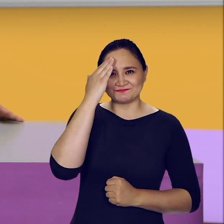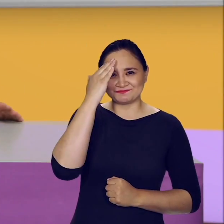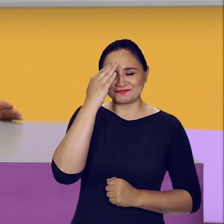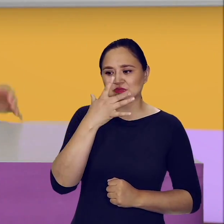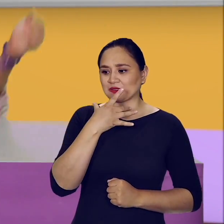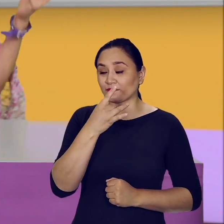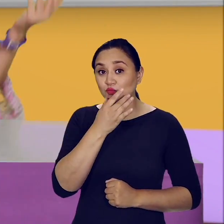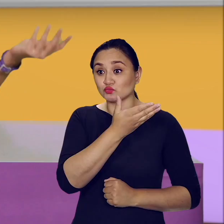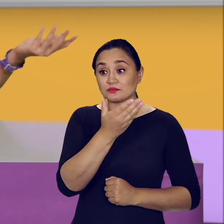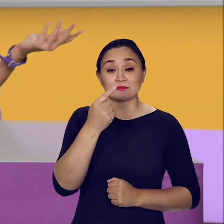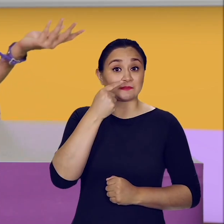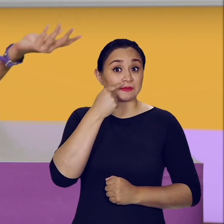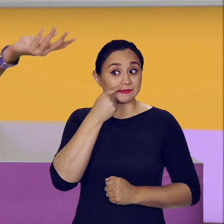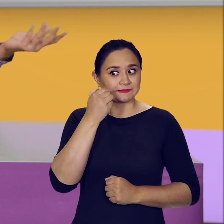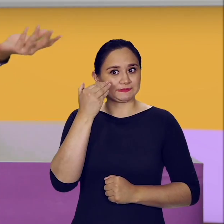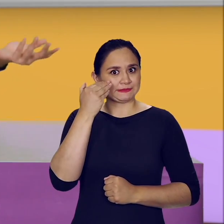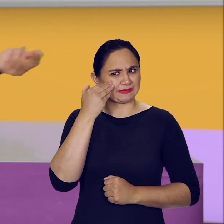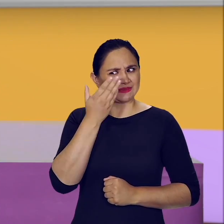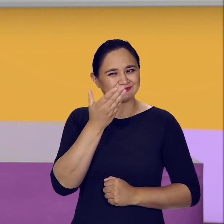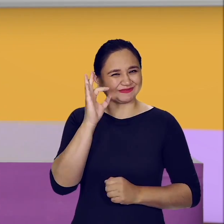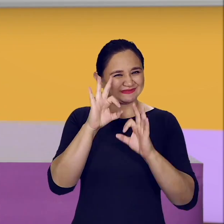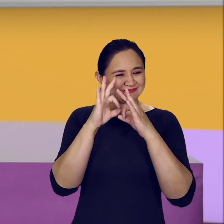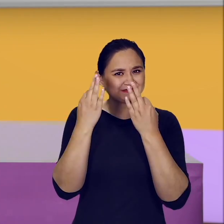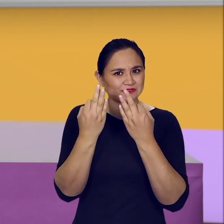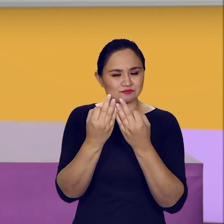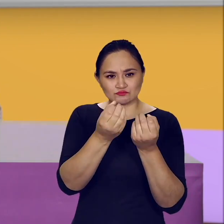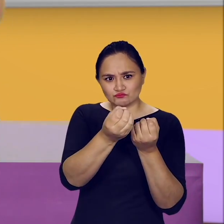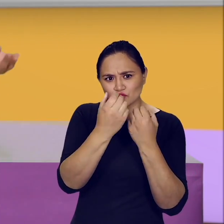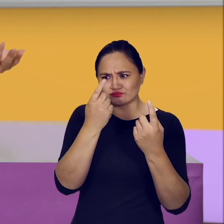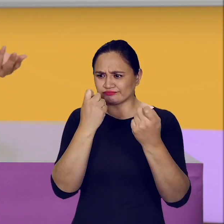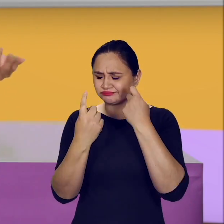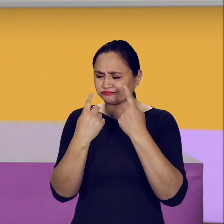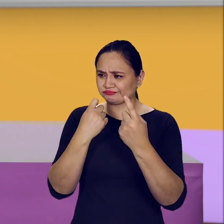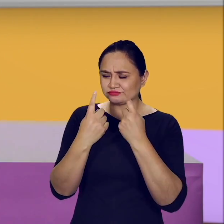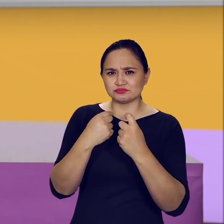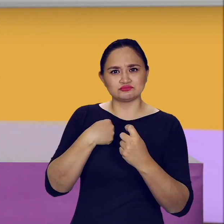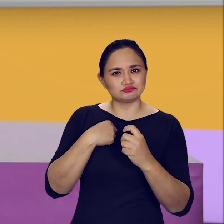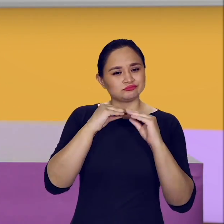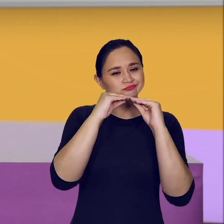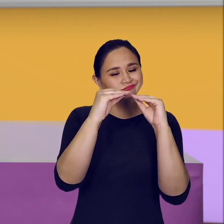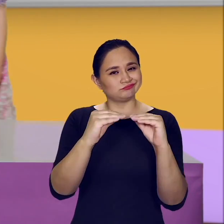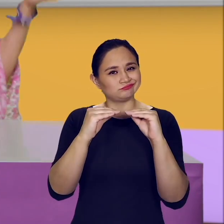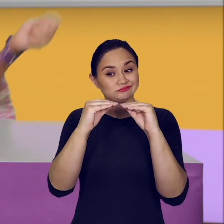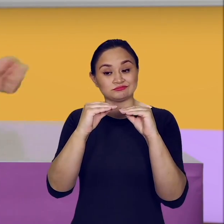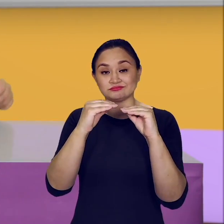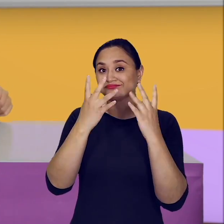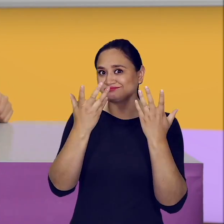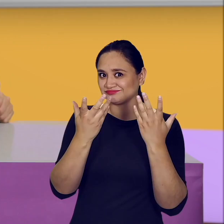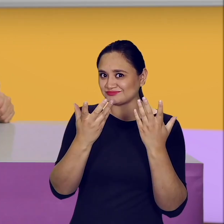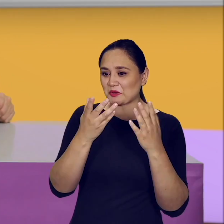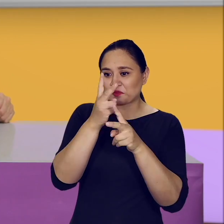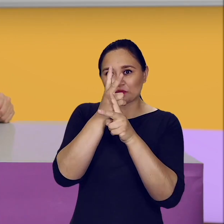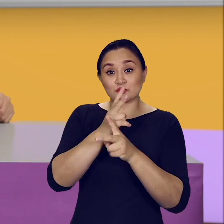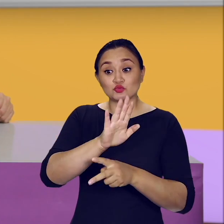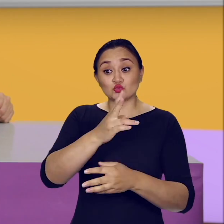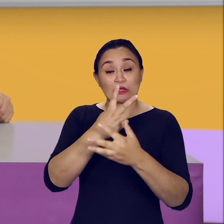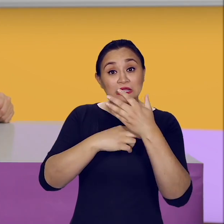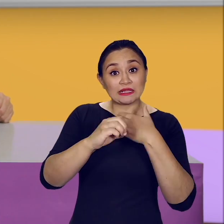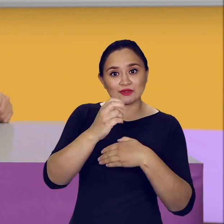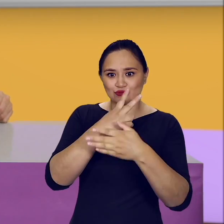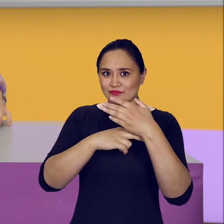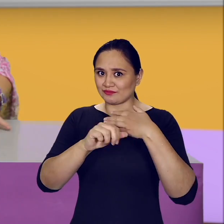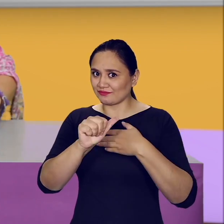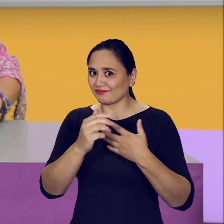Me encanta que madres y padres de familia me cuenten sus inquietudes para educar y proteger a sus hijas e